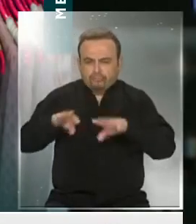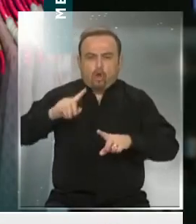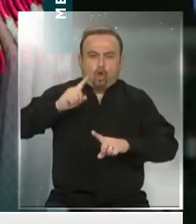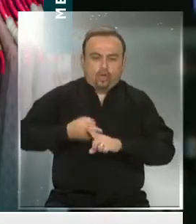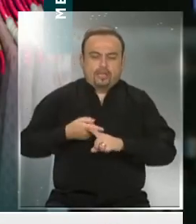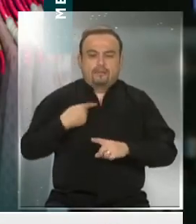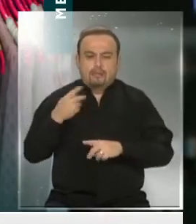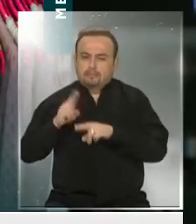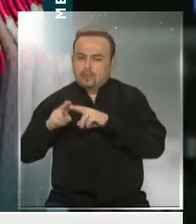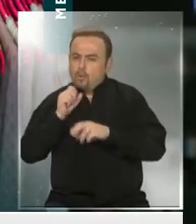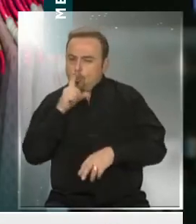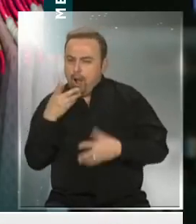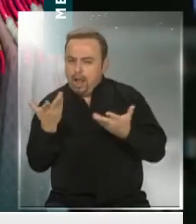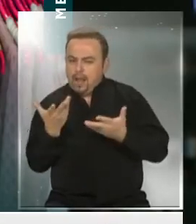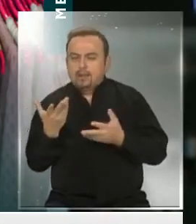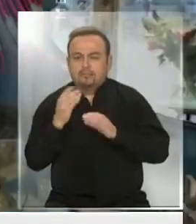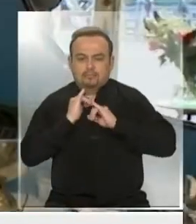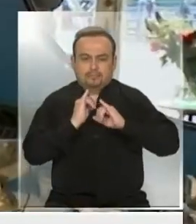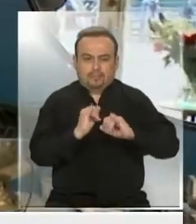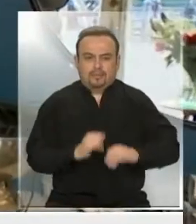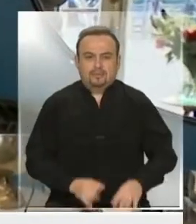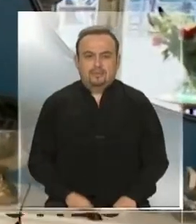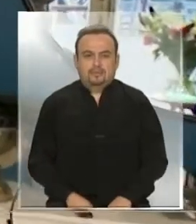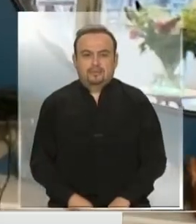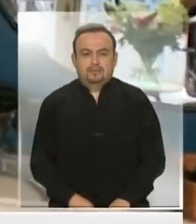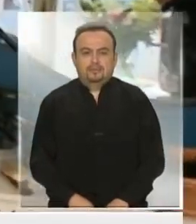natacha aquí en art nos cuenta